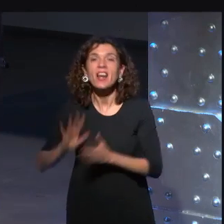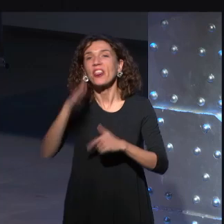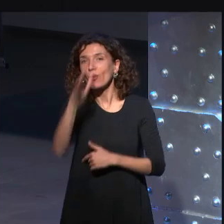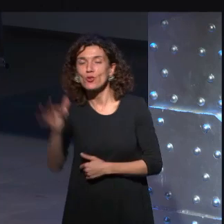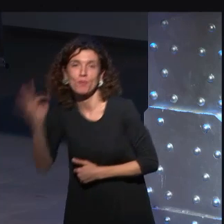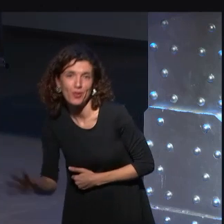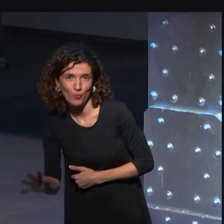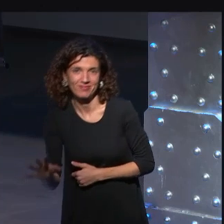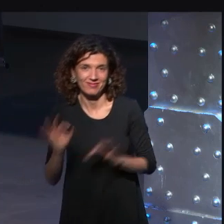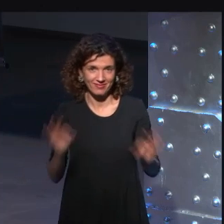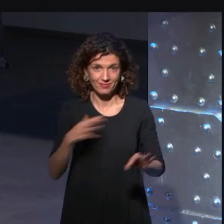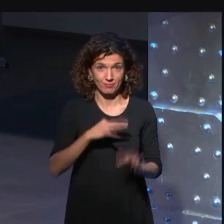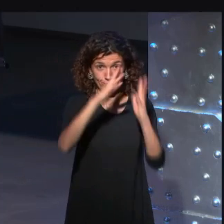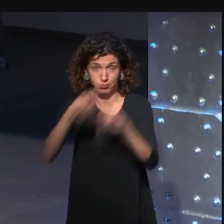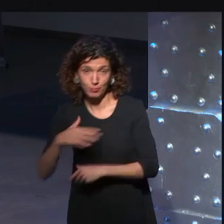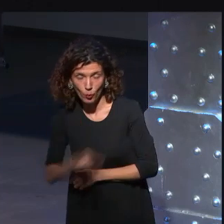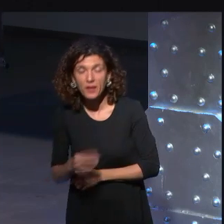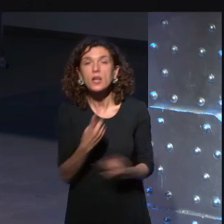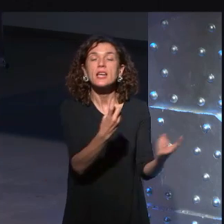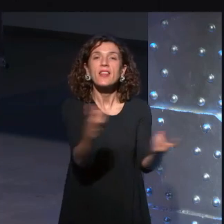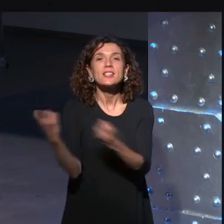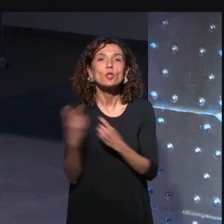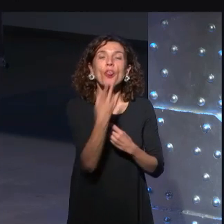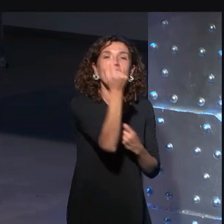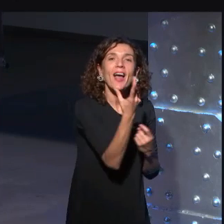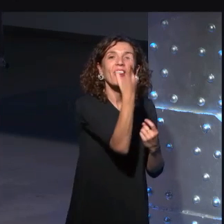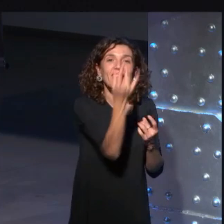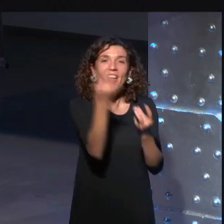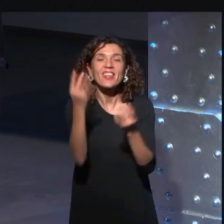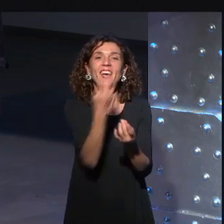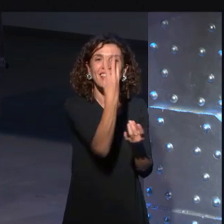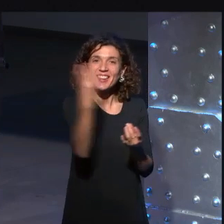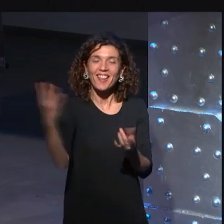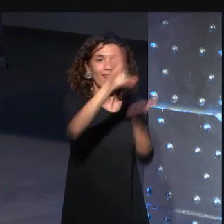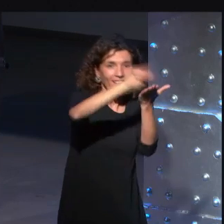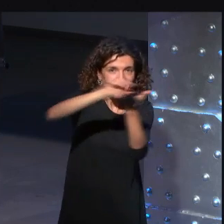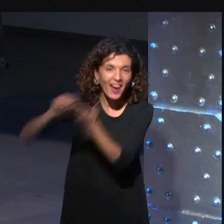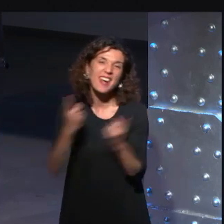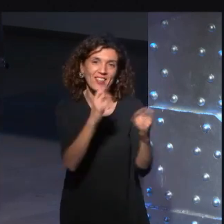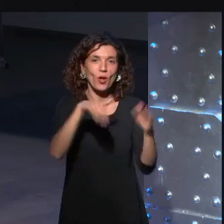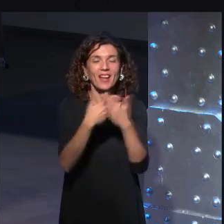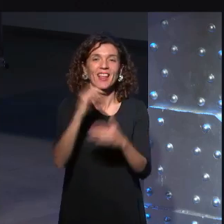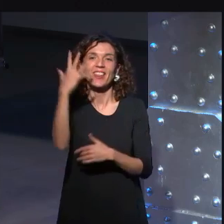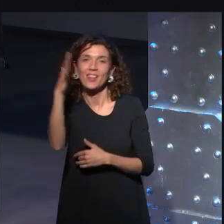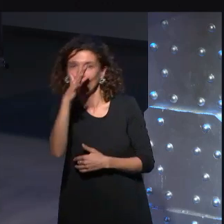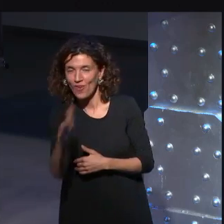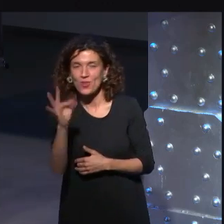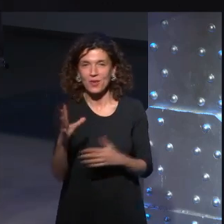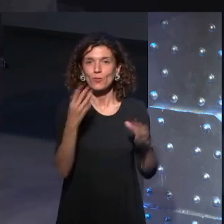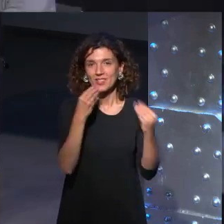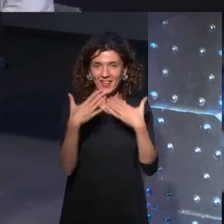señoras y señores, damas y caballeros, necesito esos días. Si me hacen el favor.